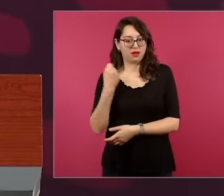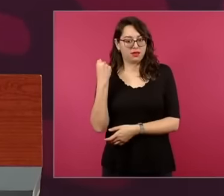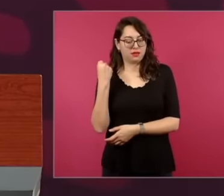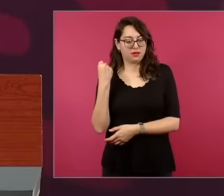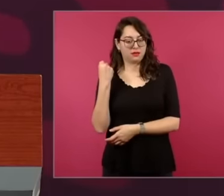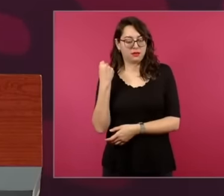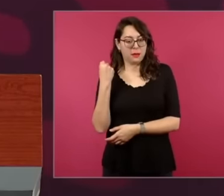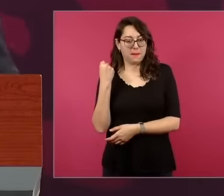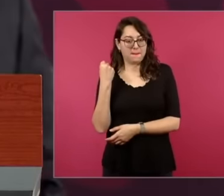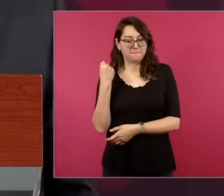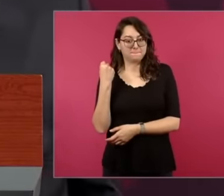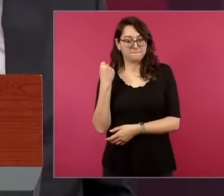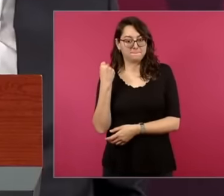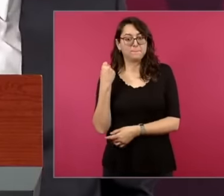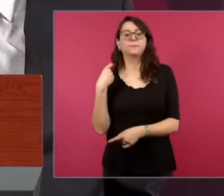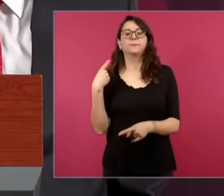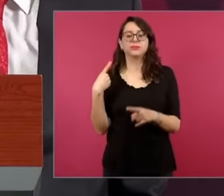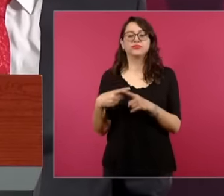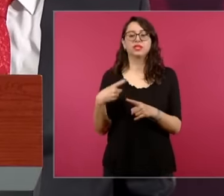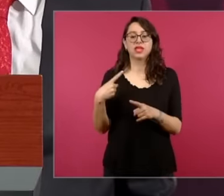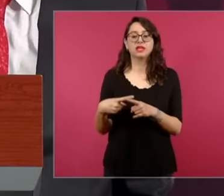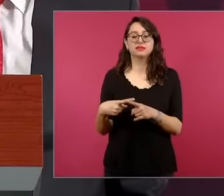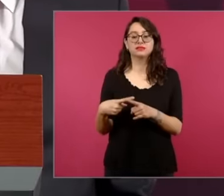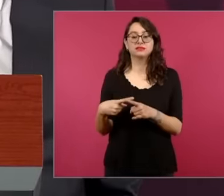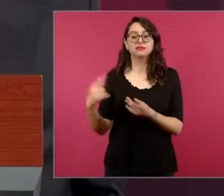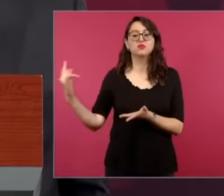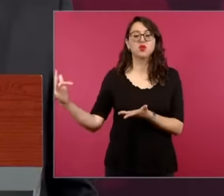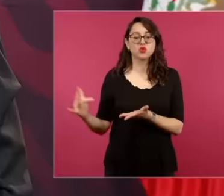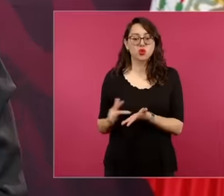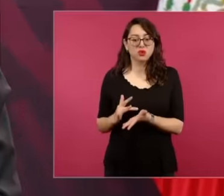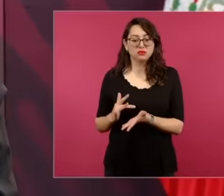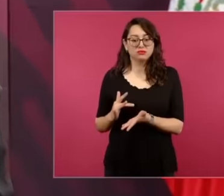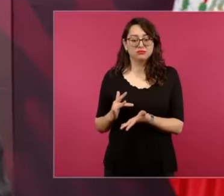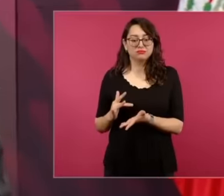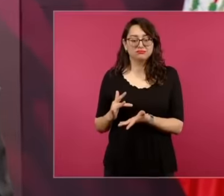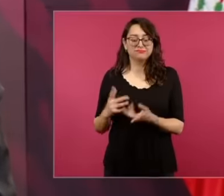pero gané por los pobres de la ciudad.